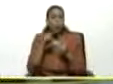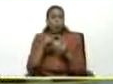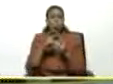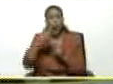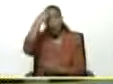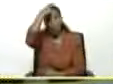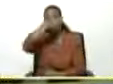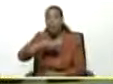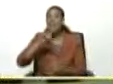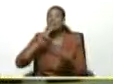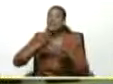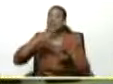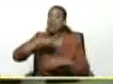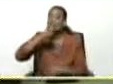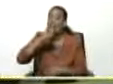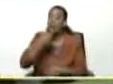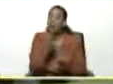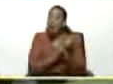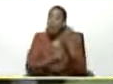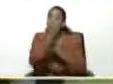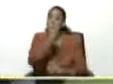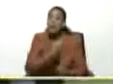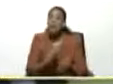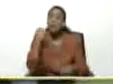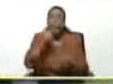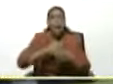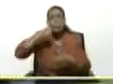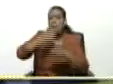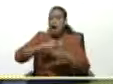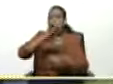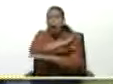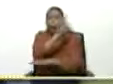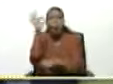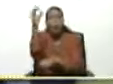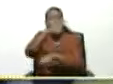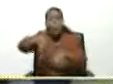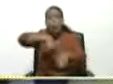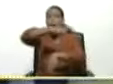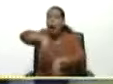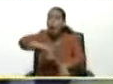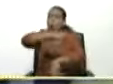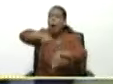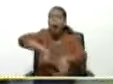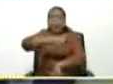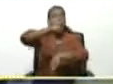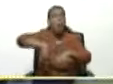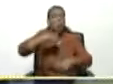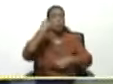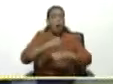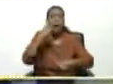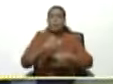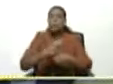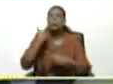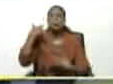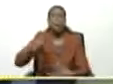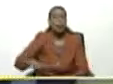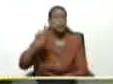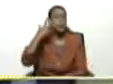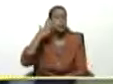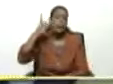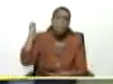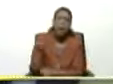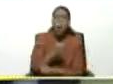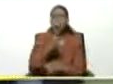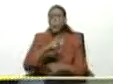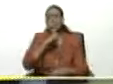rostro horrible al capitalismo salvaje ese viejo viejo que azota a la